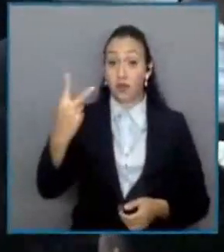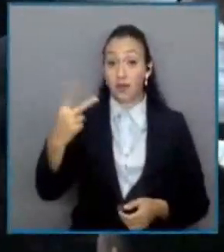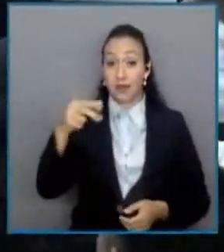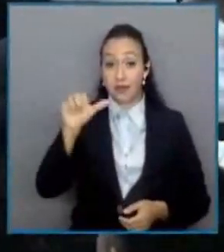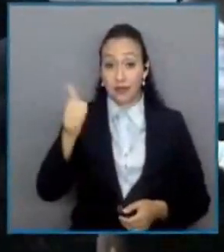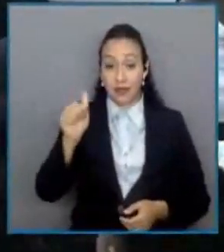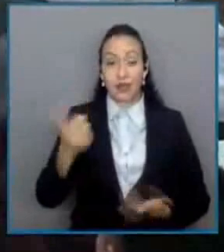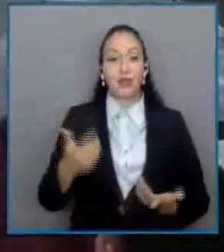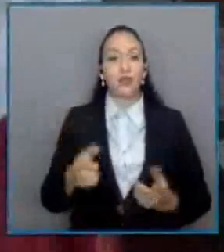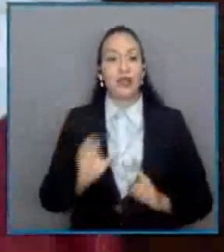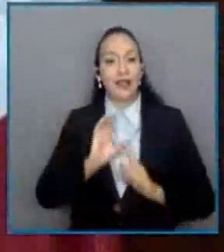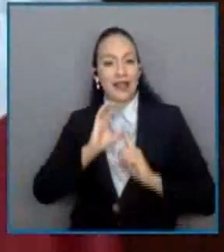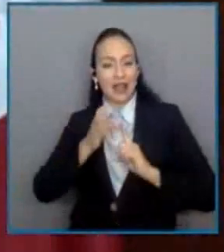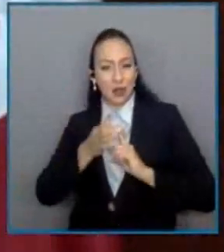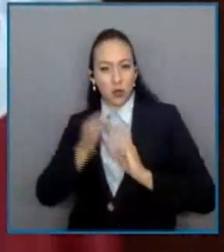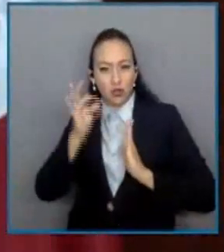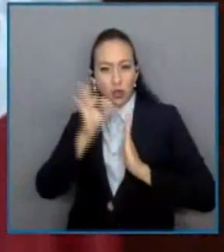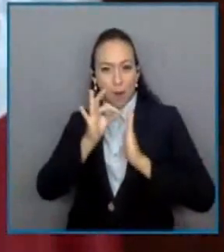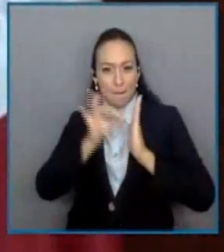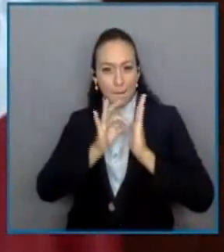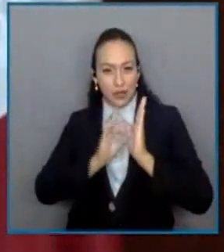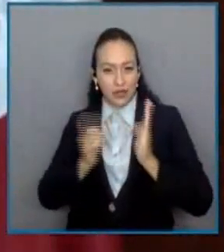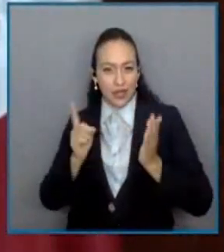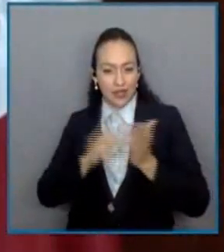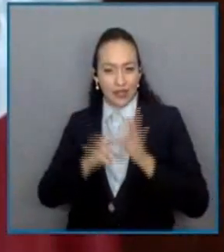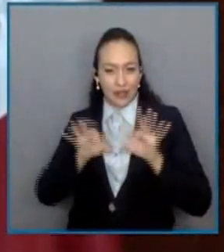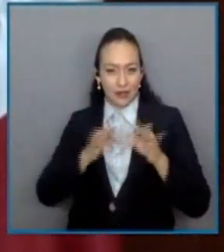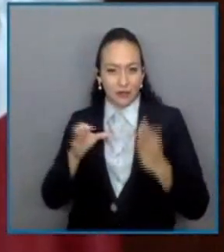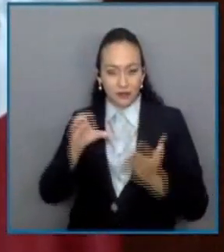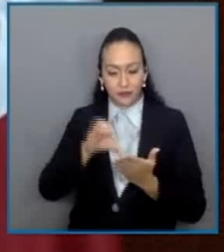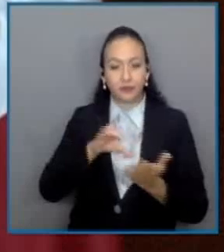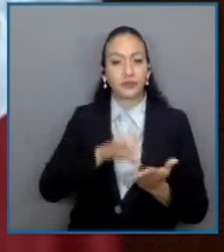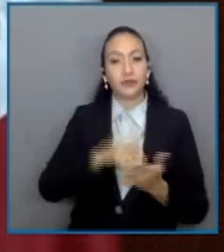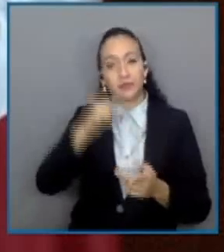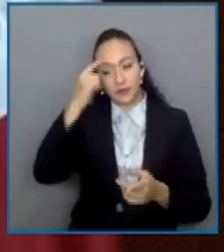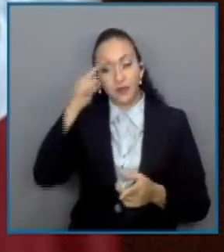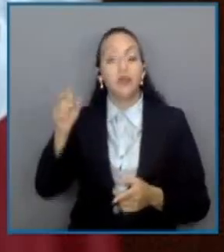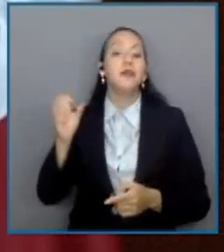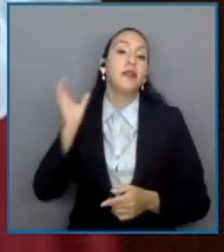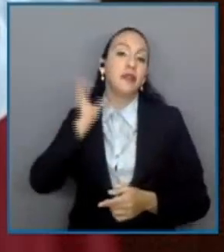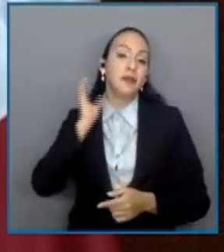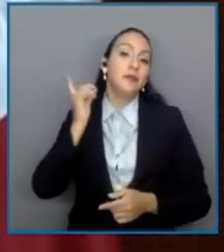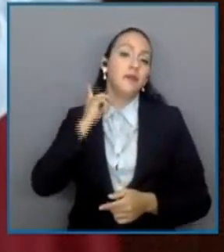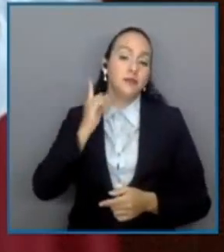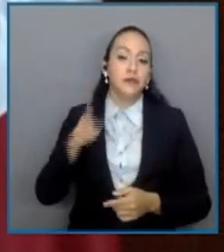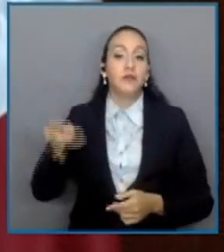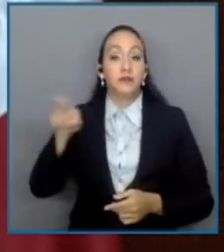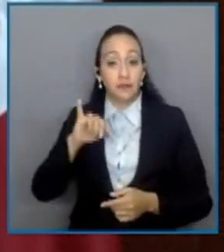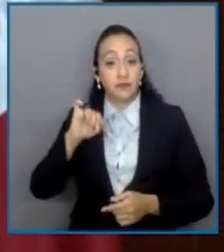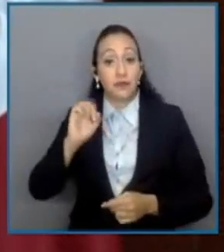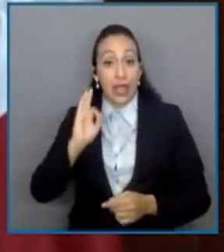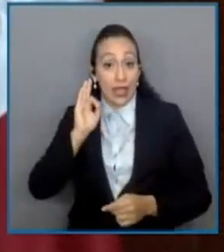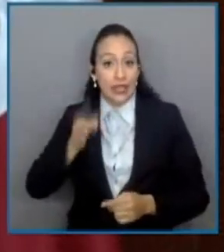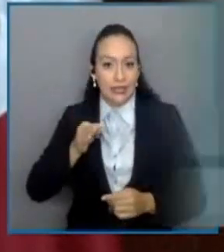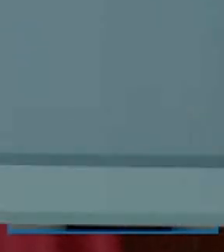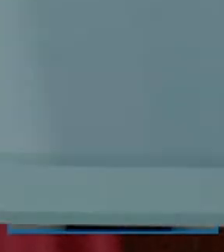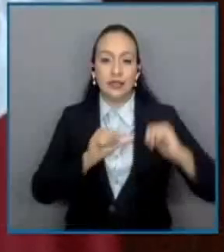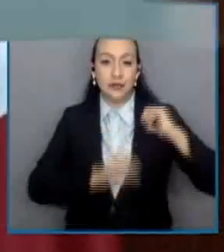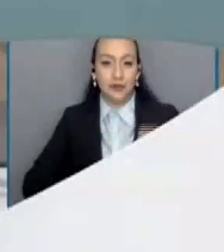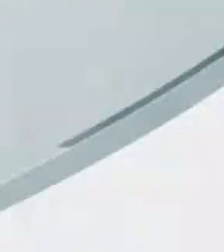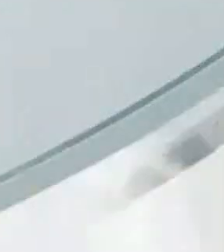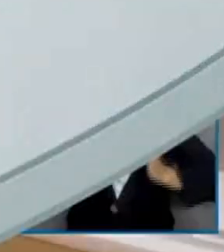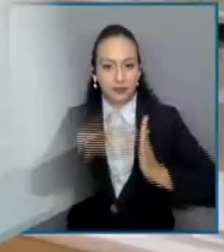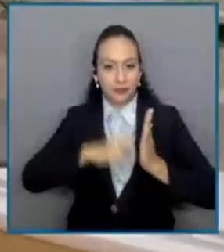Puntos Constitucionales de la Cámara de Diputados apruebe el dictamen sobre la reforma constitucional al Poder Judicial.